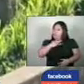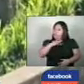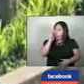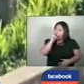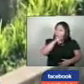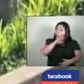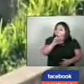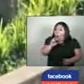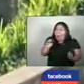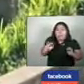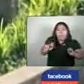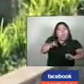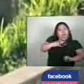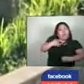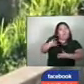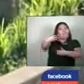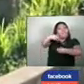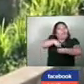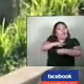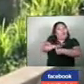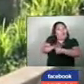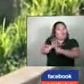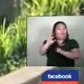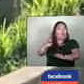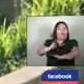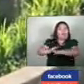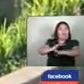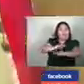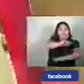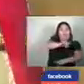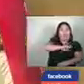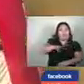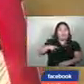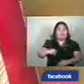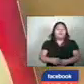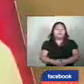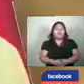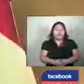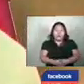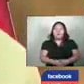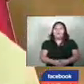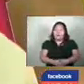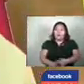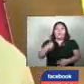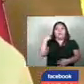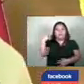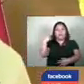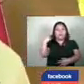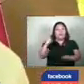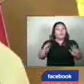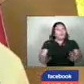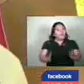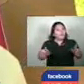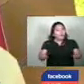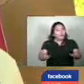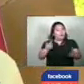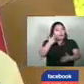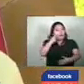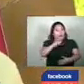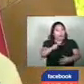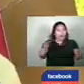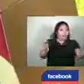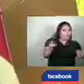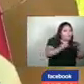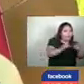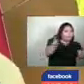son asintomáticas, ¿verdad?, que no saben para prevención, para cuidar a sus familias. Sí, es bien importante porque como hemos estado reunidos